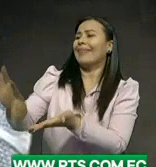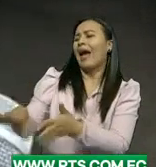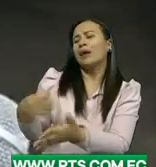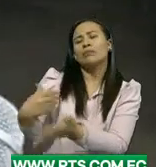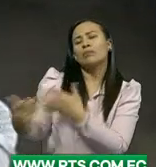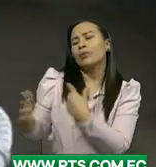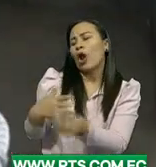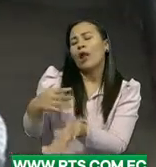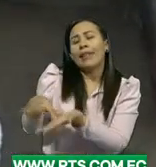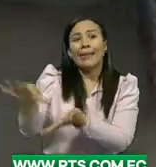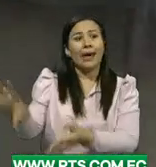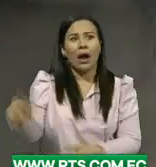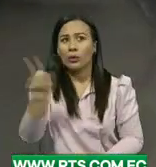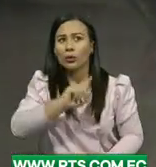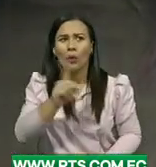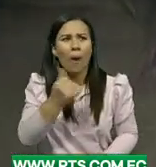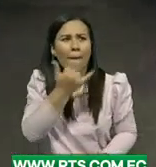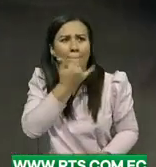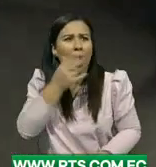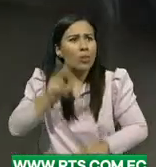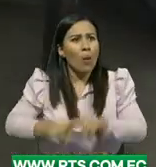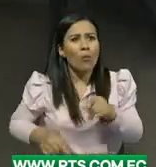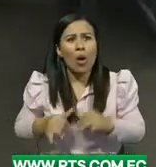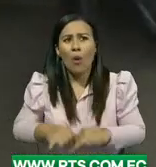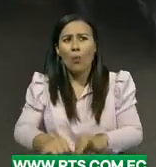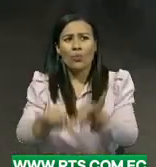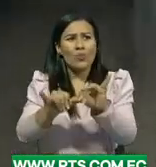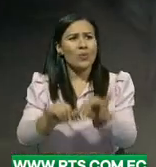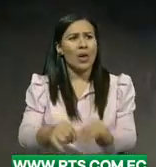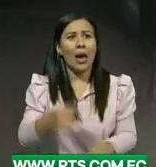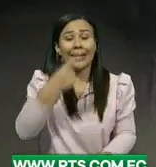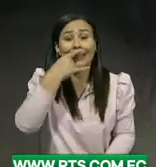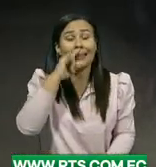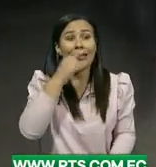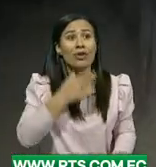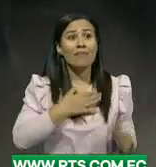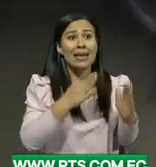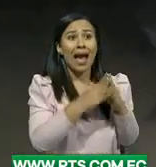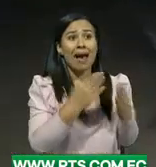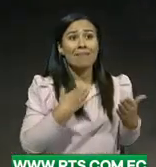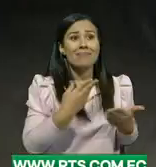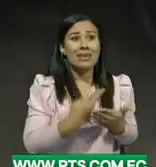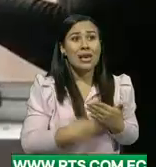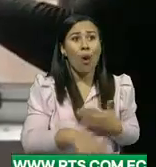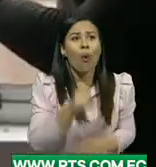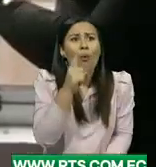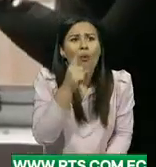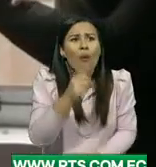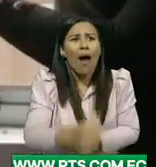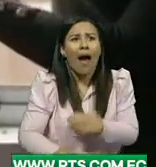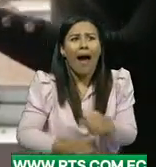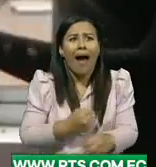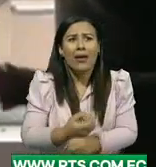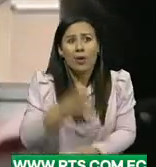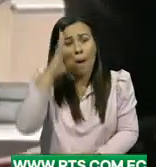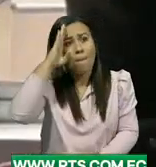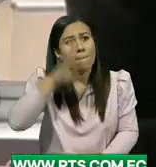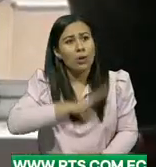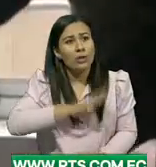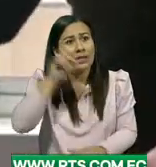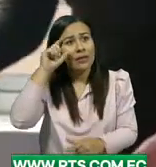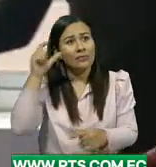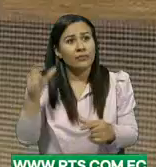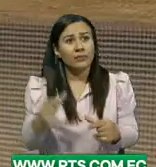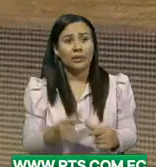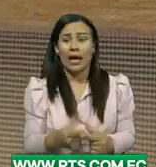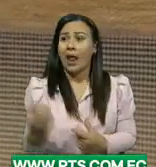no se puede permitir esta clase de actos, más aún cuando hay niños en la casa. Mi hijo tiene 1 año de edad. Policía Nacional y Fiscalía llegaron hasta el